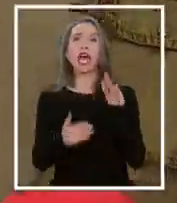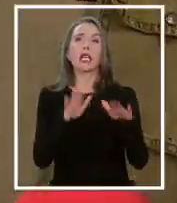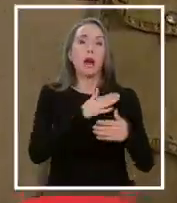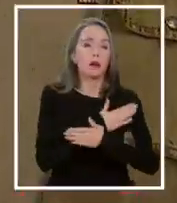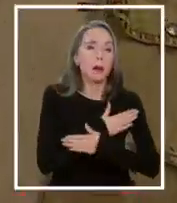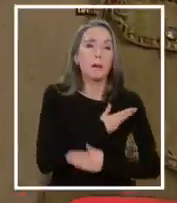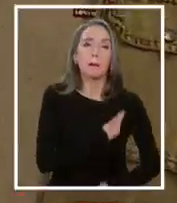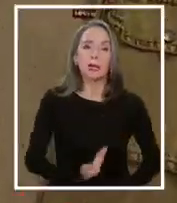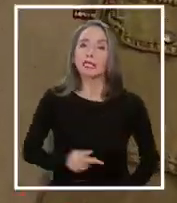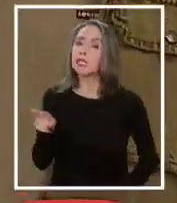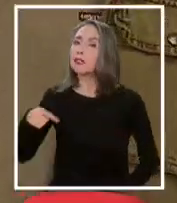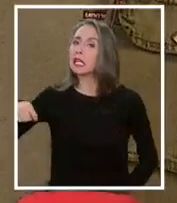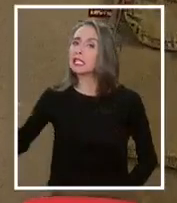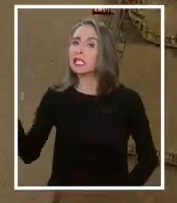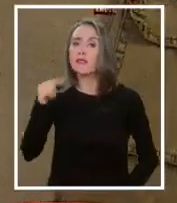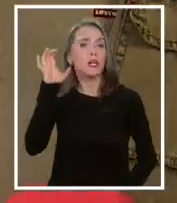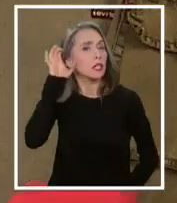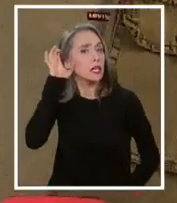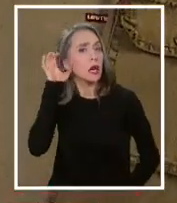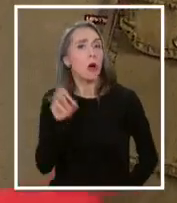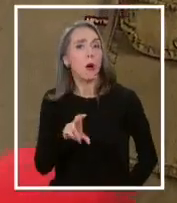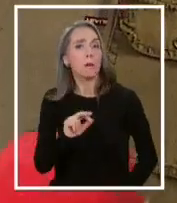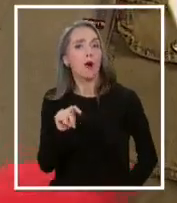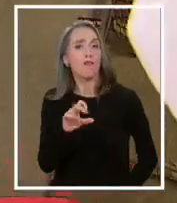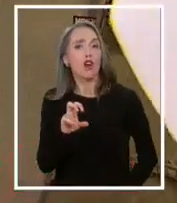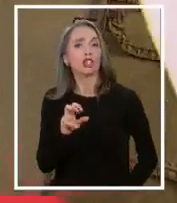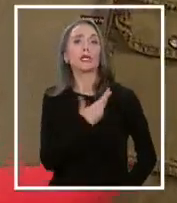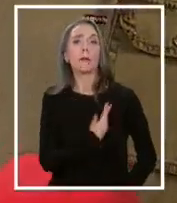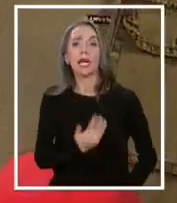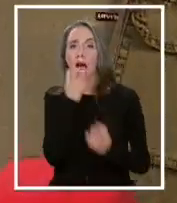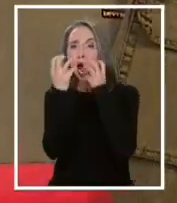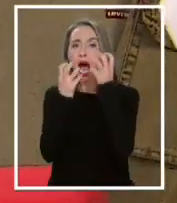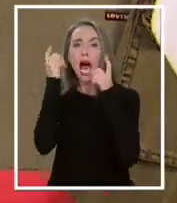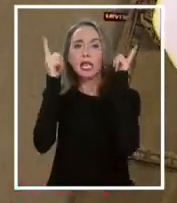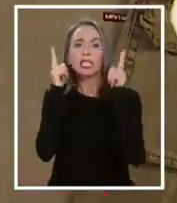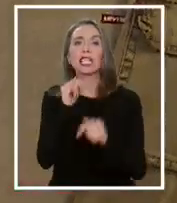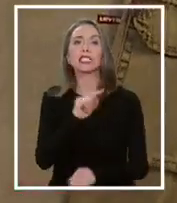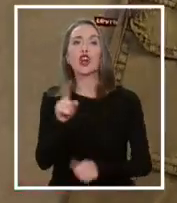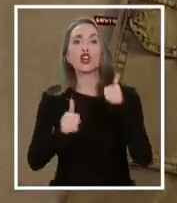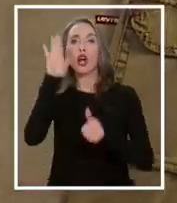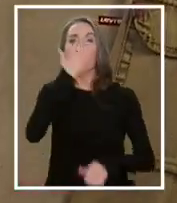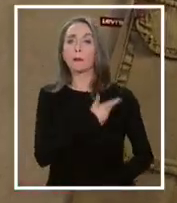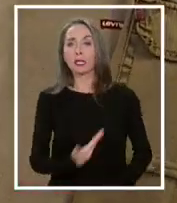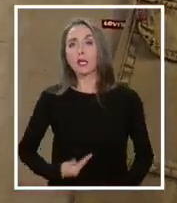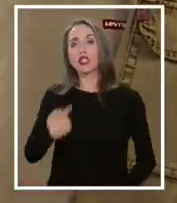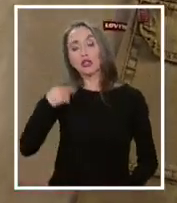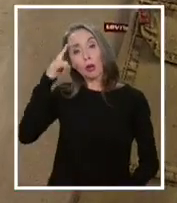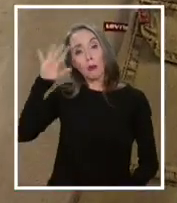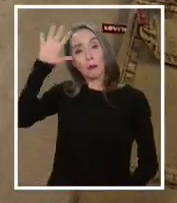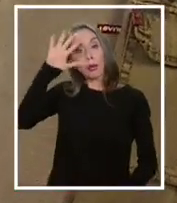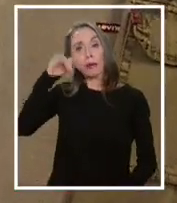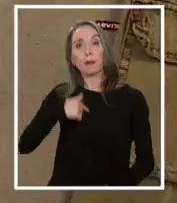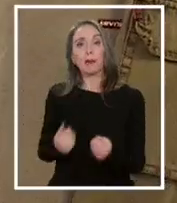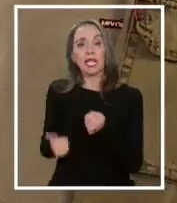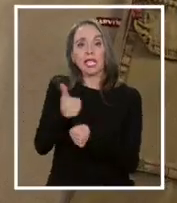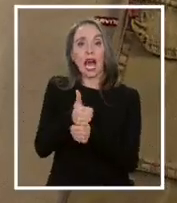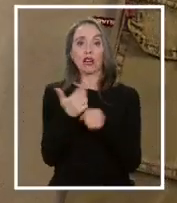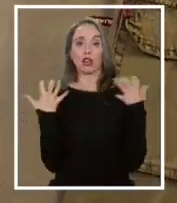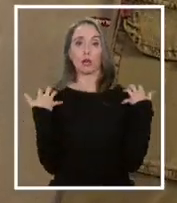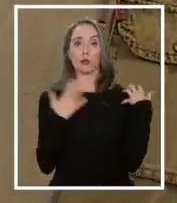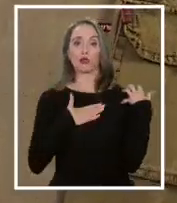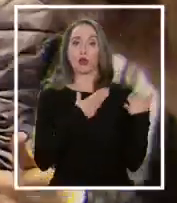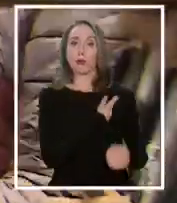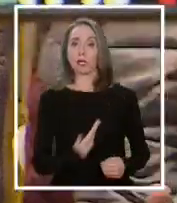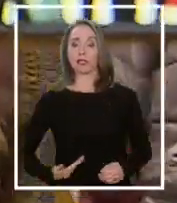ahora usted llegó hizo nada provoste presidenta será una candidata presidencial bueno me imagino que era en mi cargo y en mi responsabilidad como